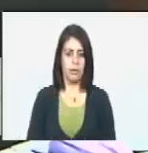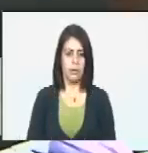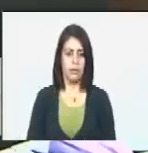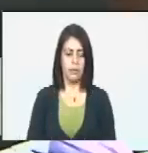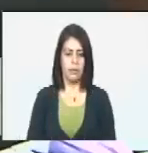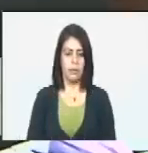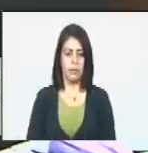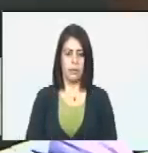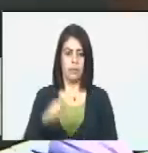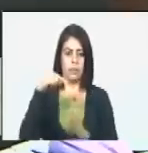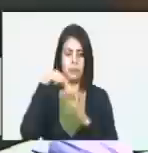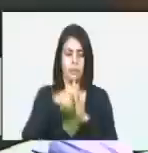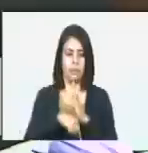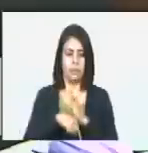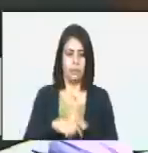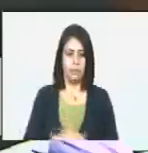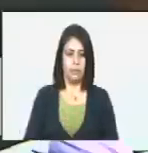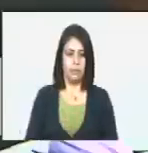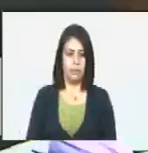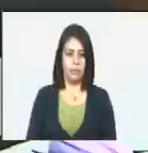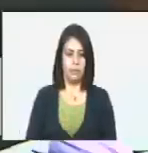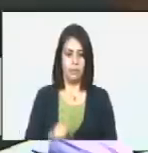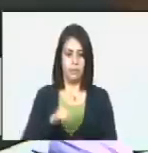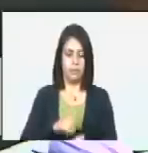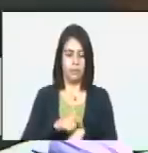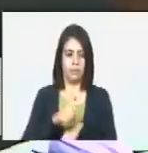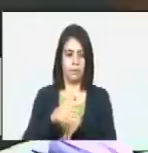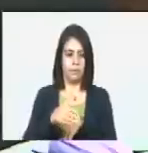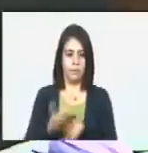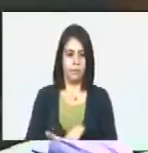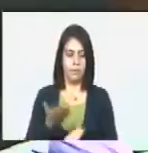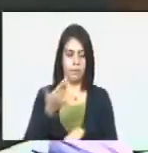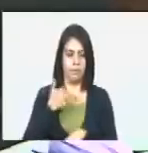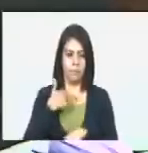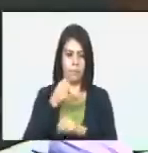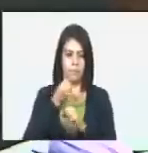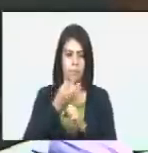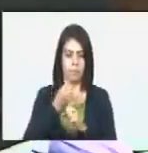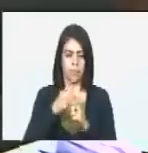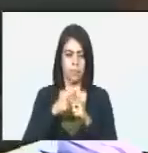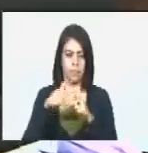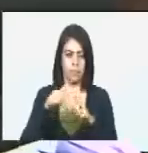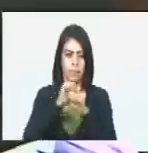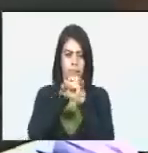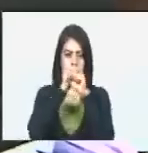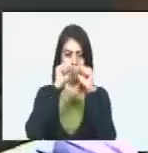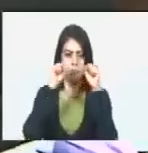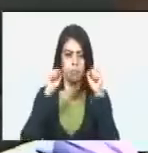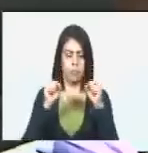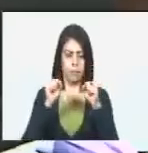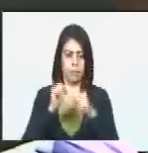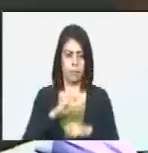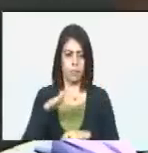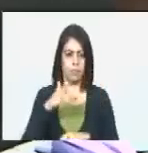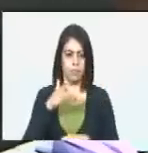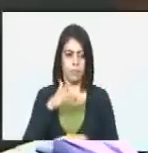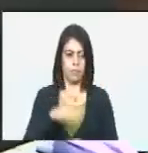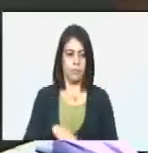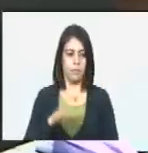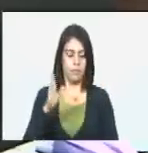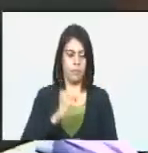profundamente este momento a la vida. Esta mañana, cuando